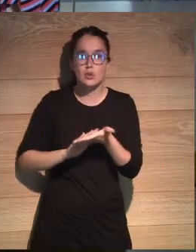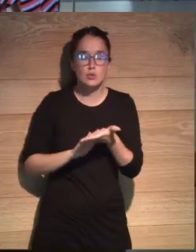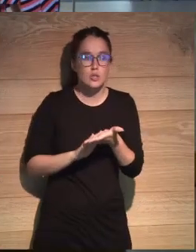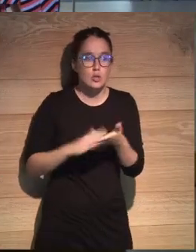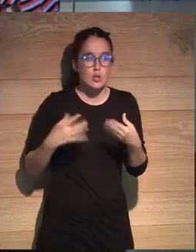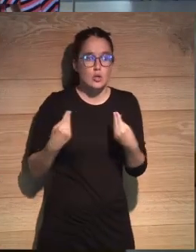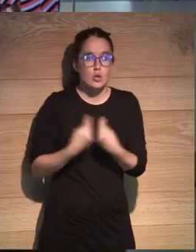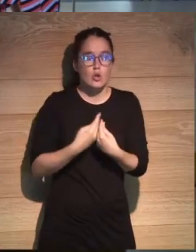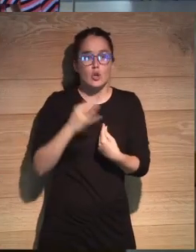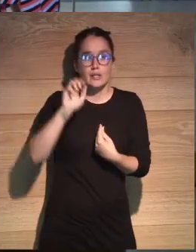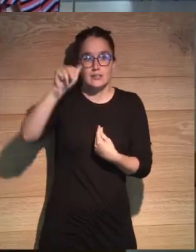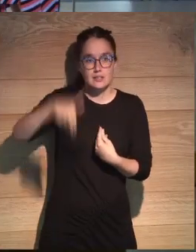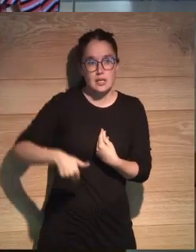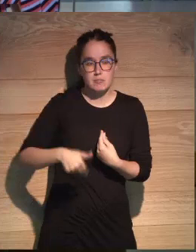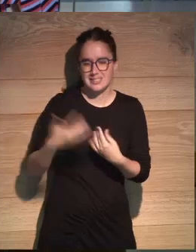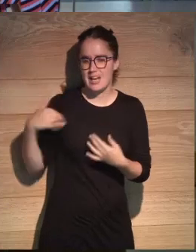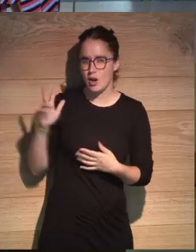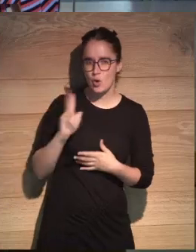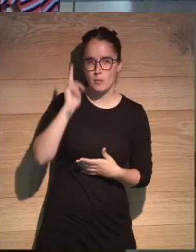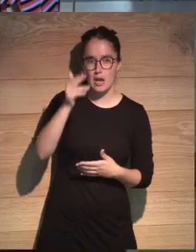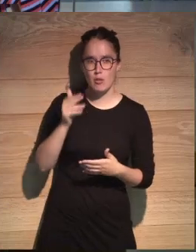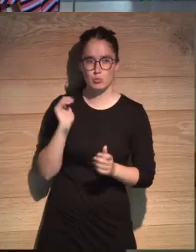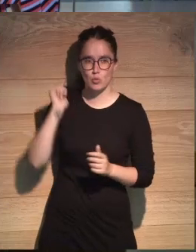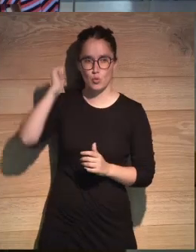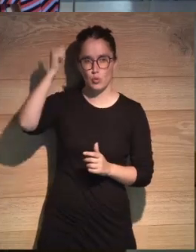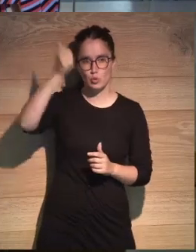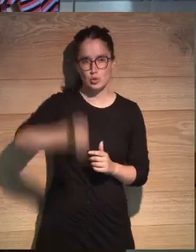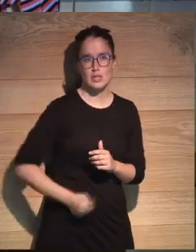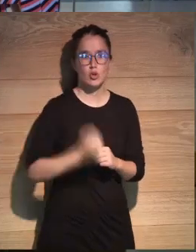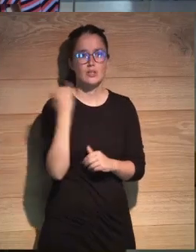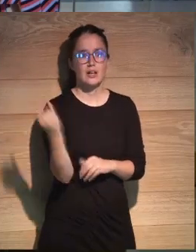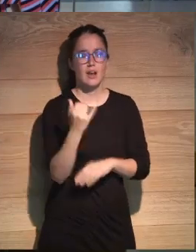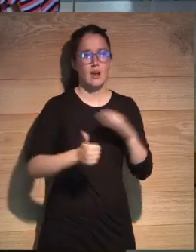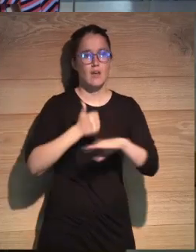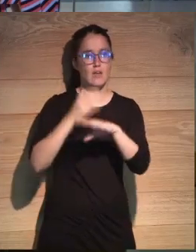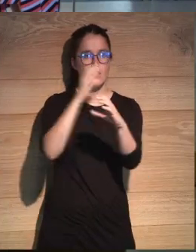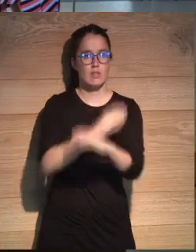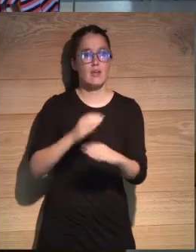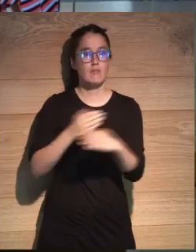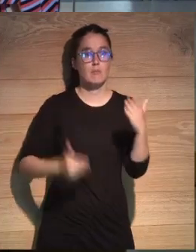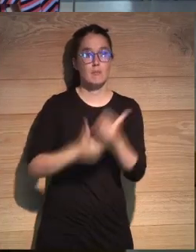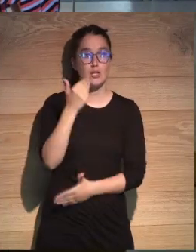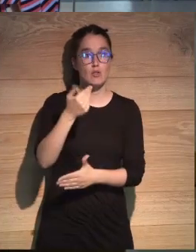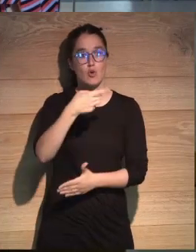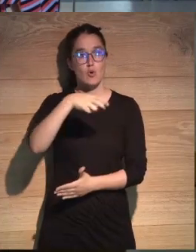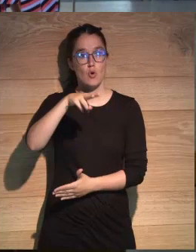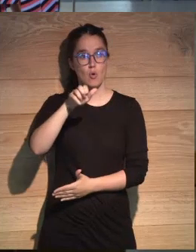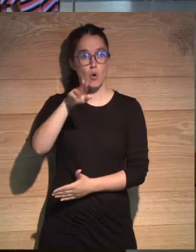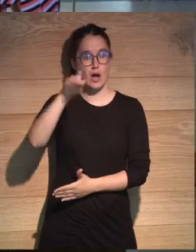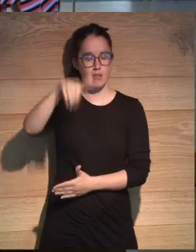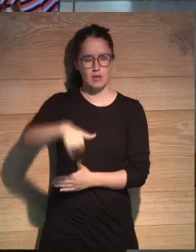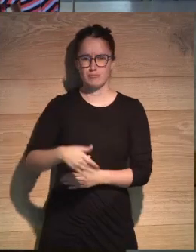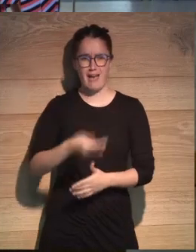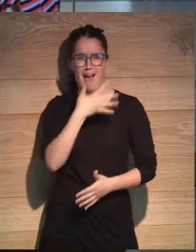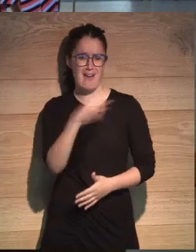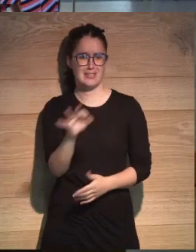con Tim Radford, que ya está jubilado, fue durante muchísimos años el jefe de ciencia en el Guardian, pues es un gran maestro del periodismo de